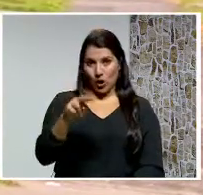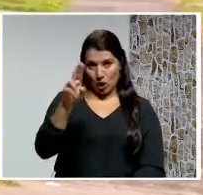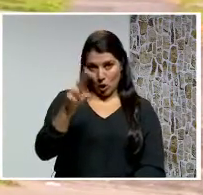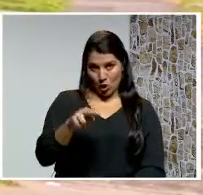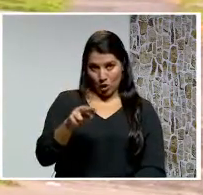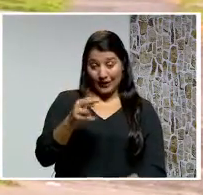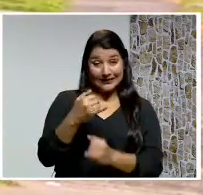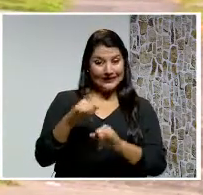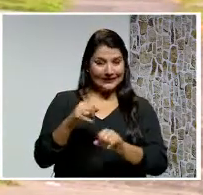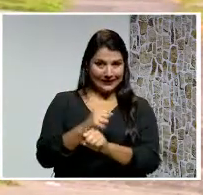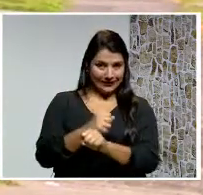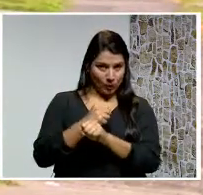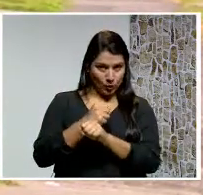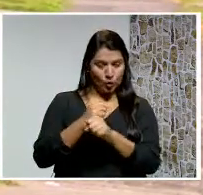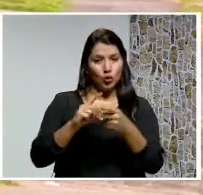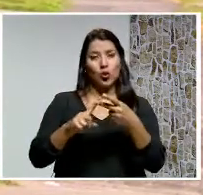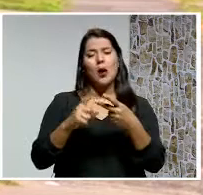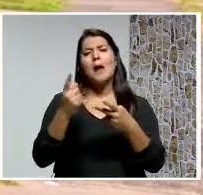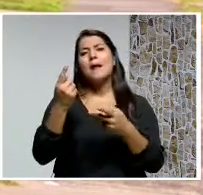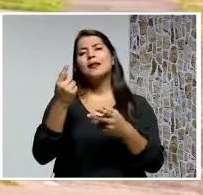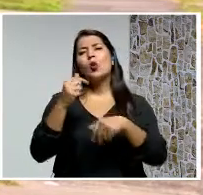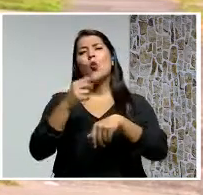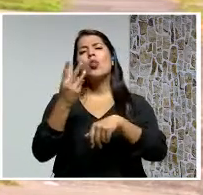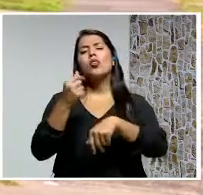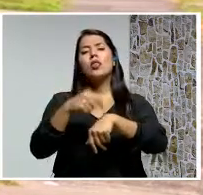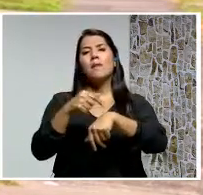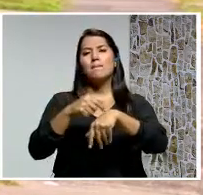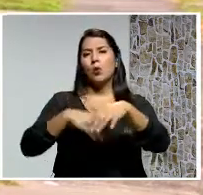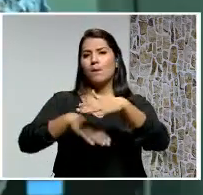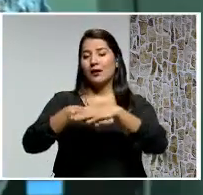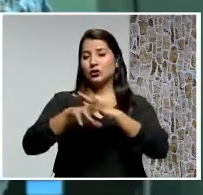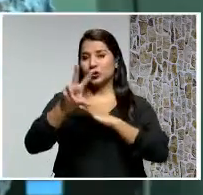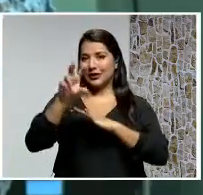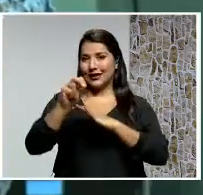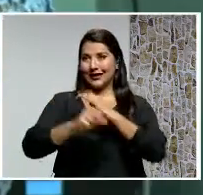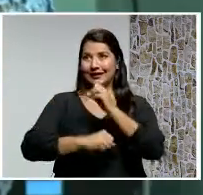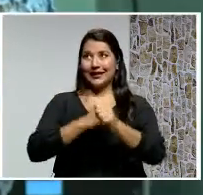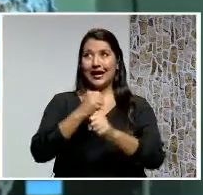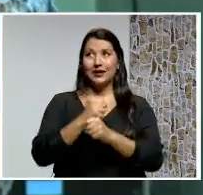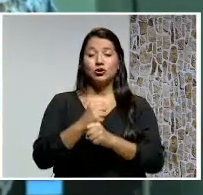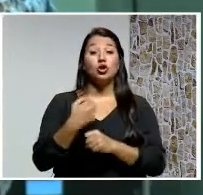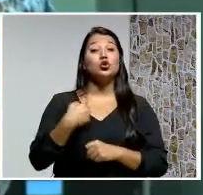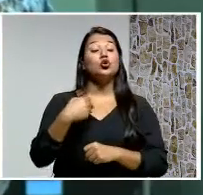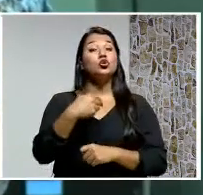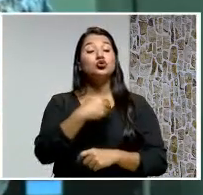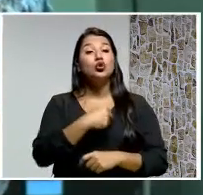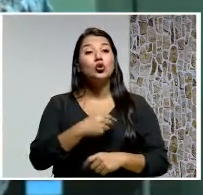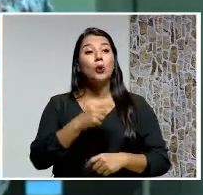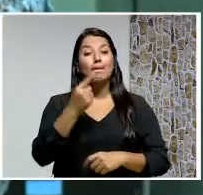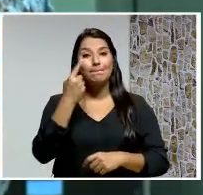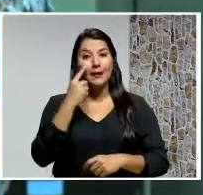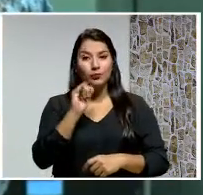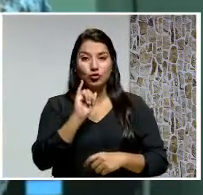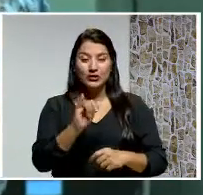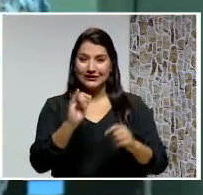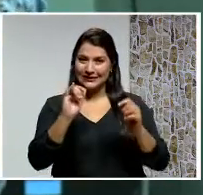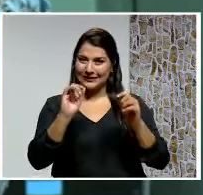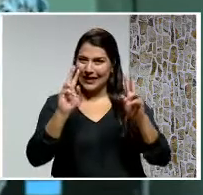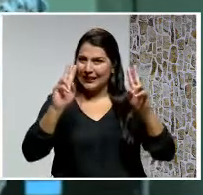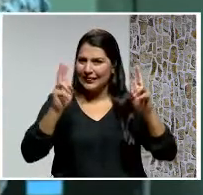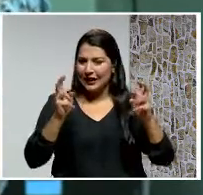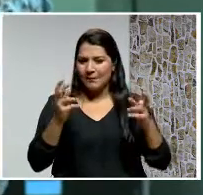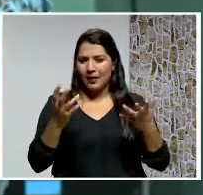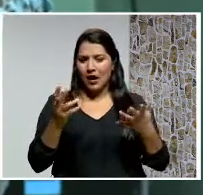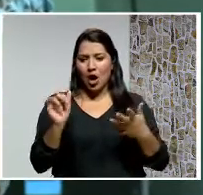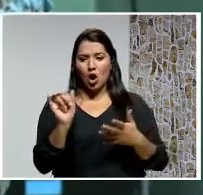sin pólizas, además tiene un plazo máximo de hasta 30 años. Hemos tomado este tema de una forma casi